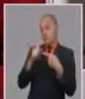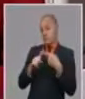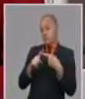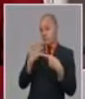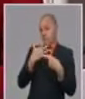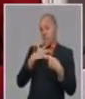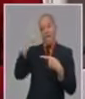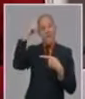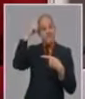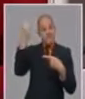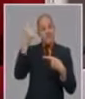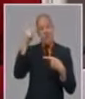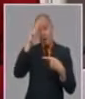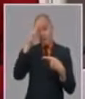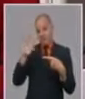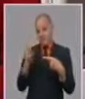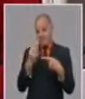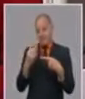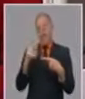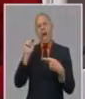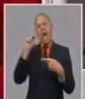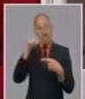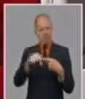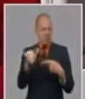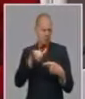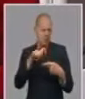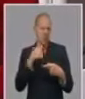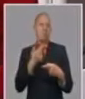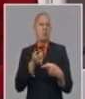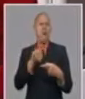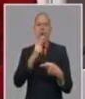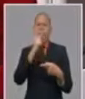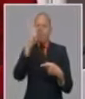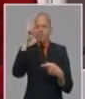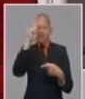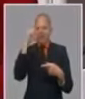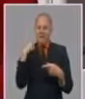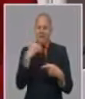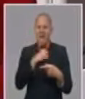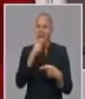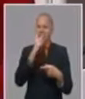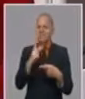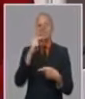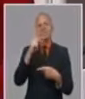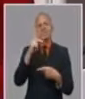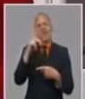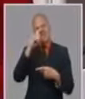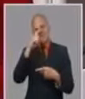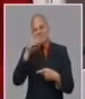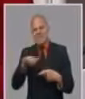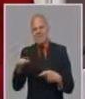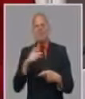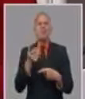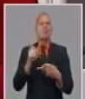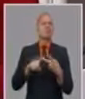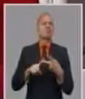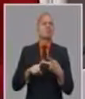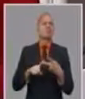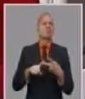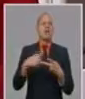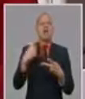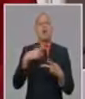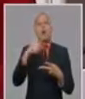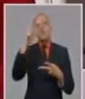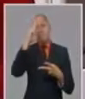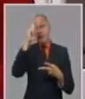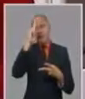clínico del grupo básico, el pediatra, pero después hay una comisión municipal, donde ya hay geriatras, donde ya ahí se trae